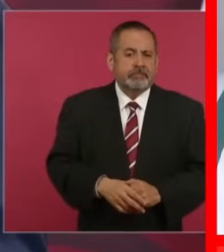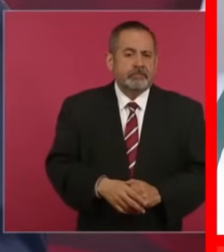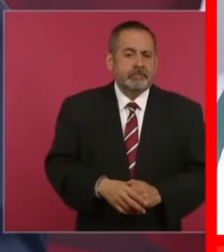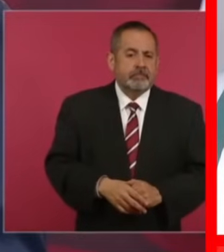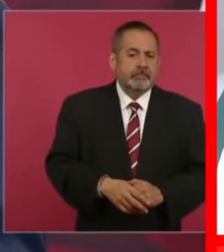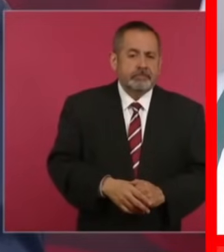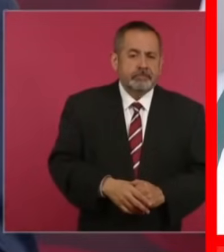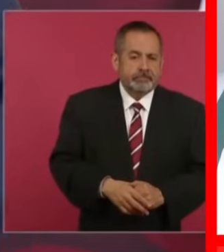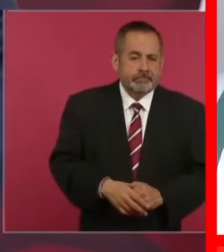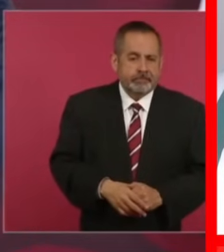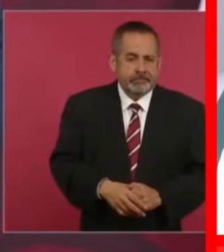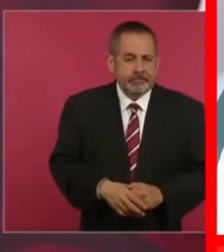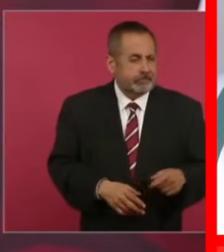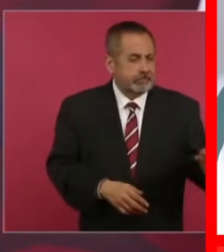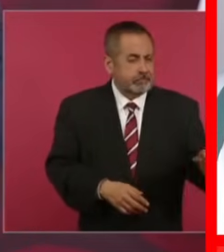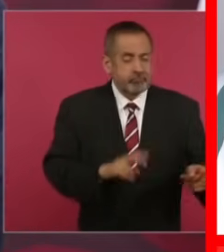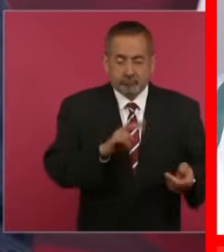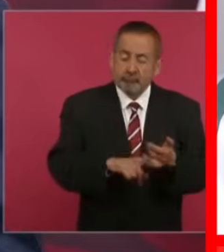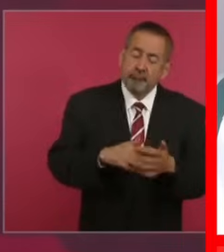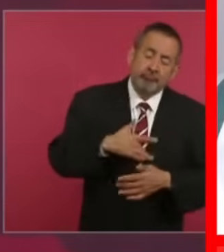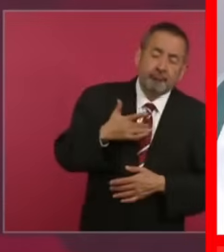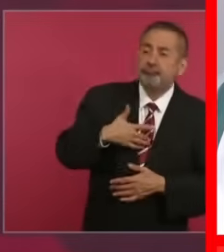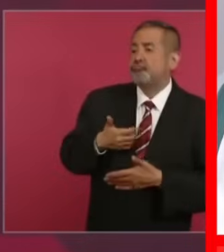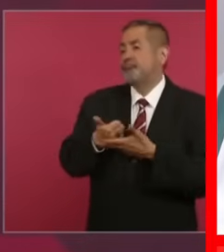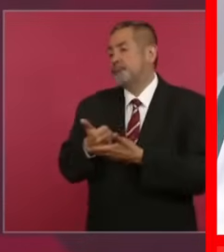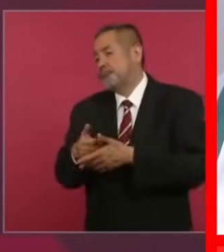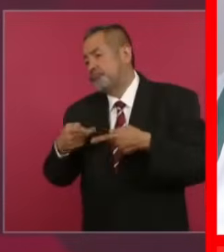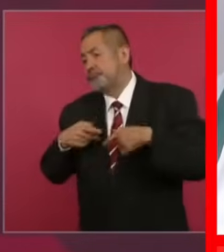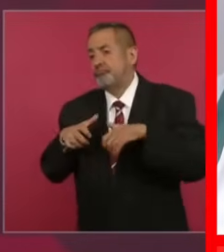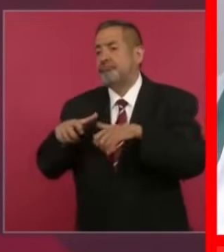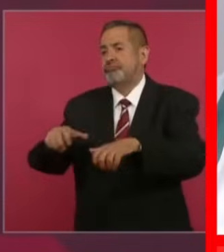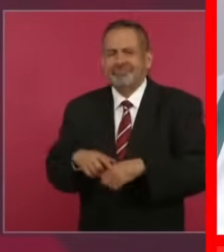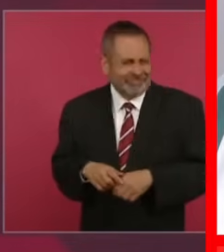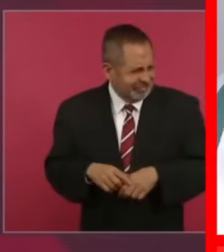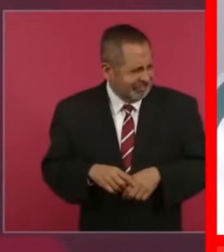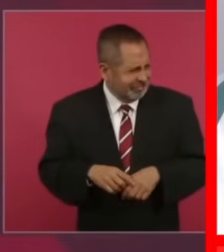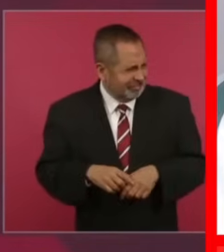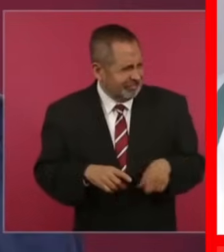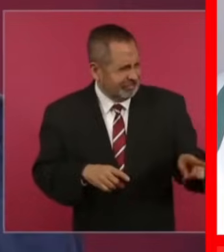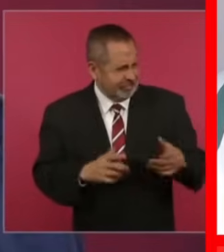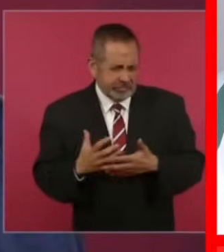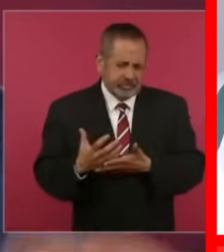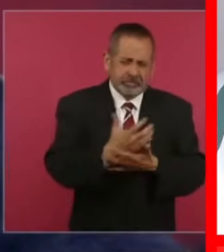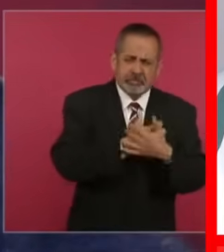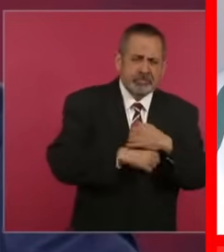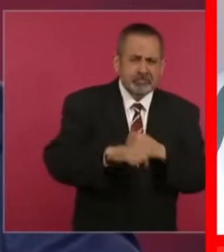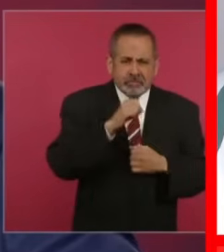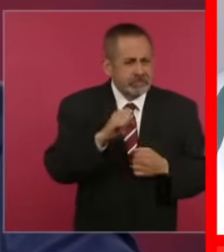vergüenza qué sensibilidad puede tener una persona